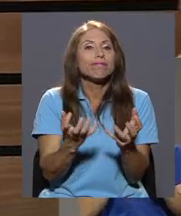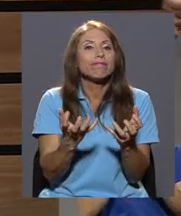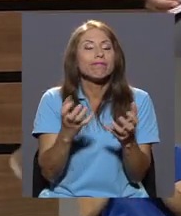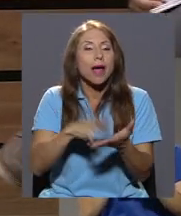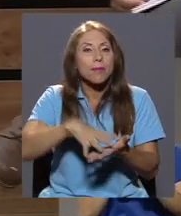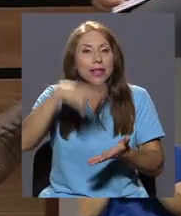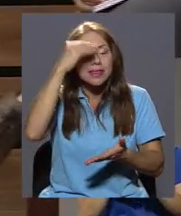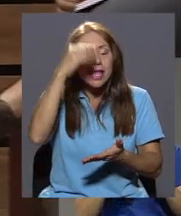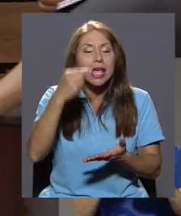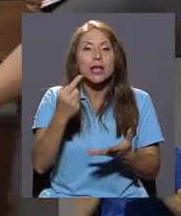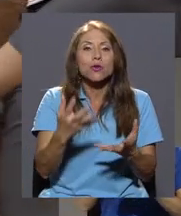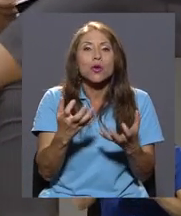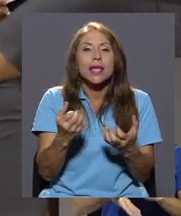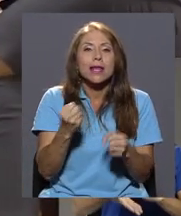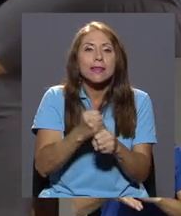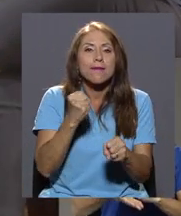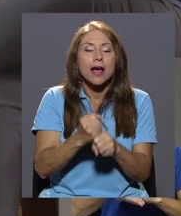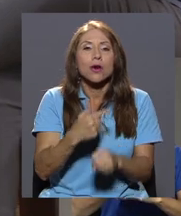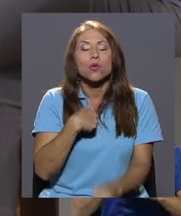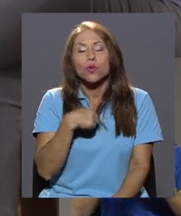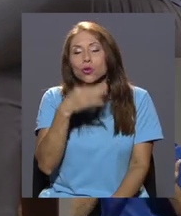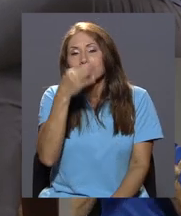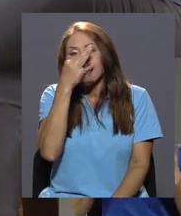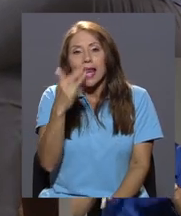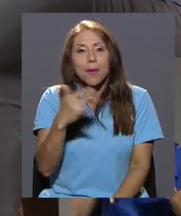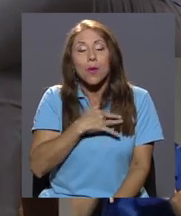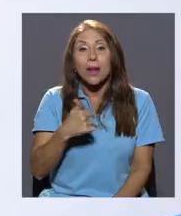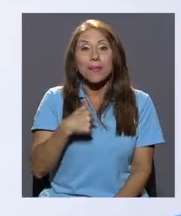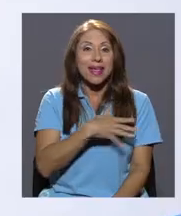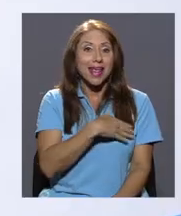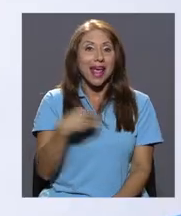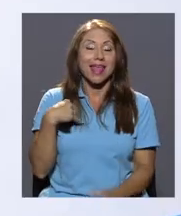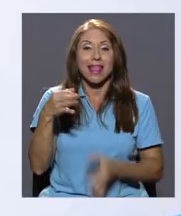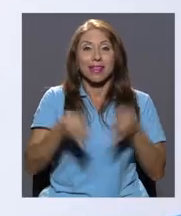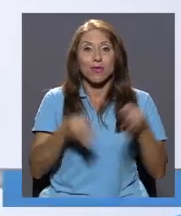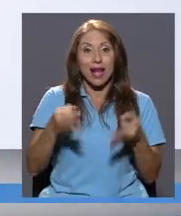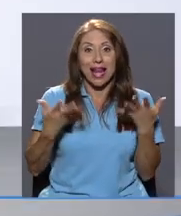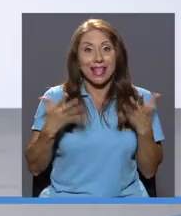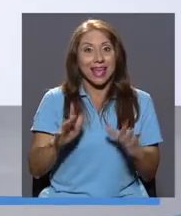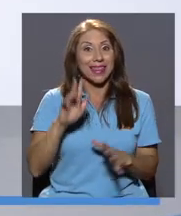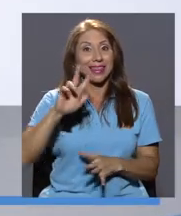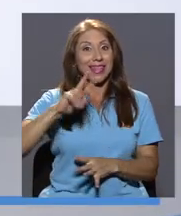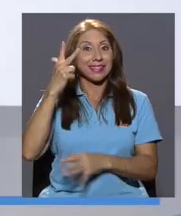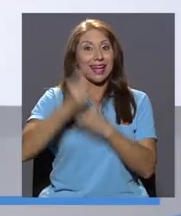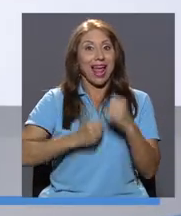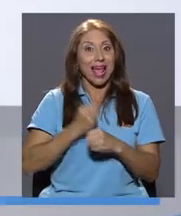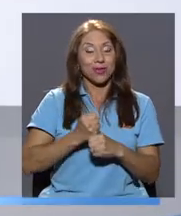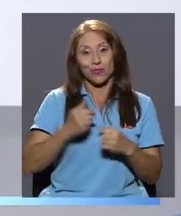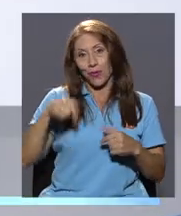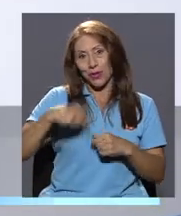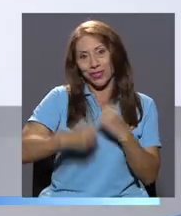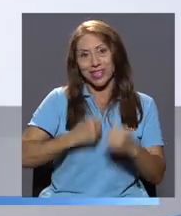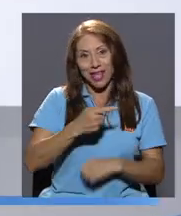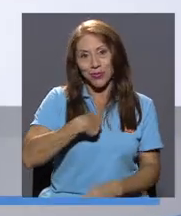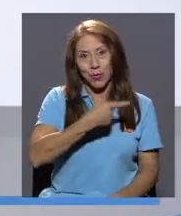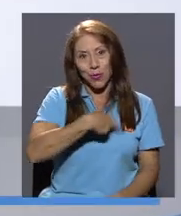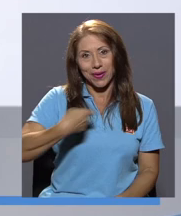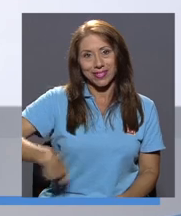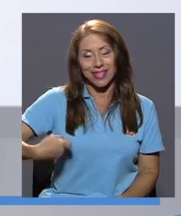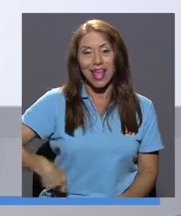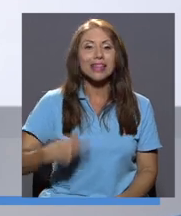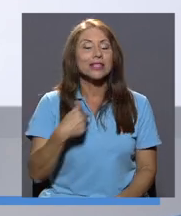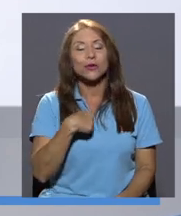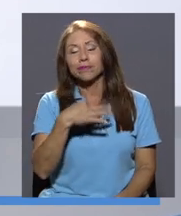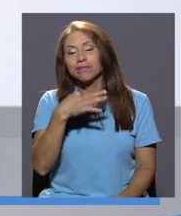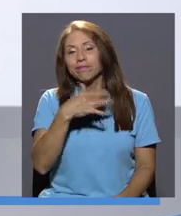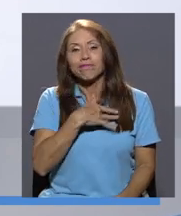de aportar, uno se enamora. Yo personalmente me encanta el tribunal, este es mi tercer año, ya bueno, soy presidenta este año. He estado bastante